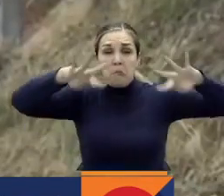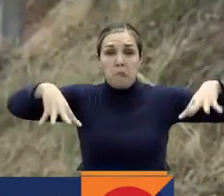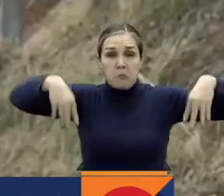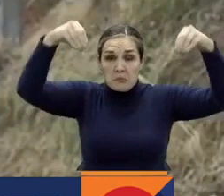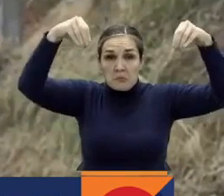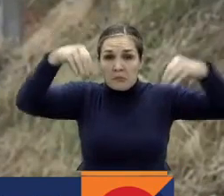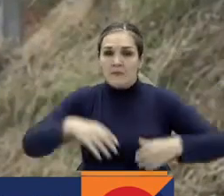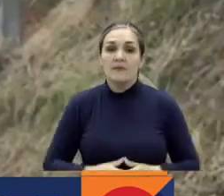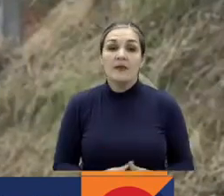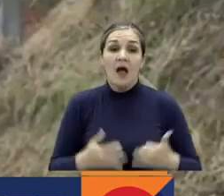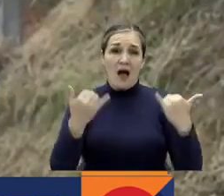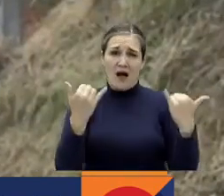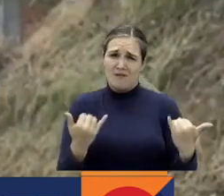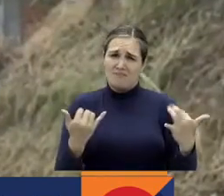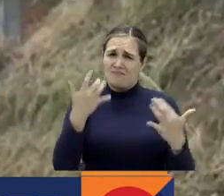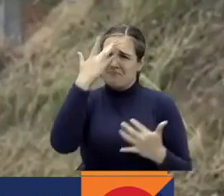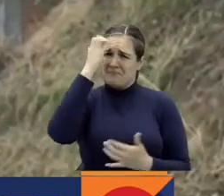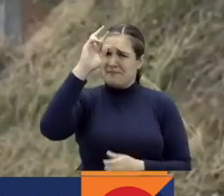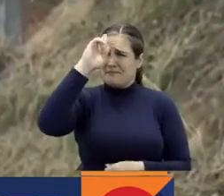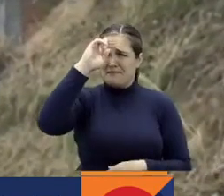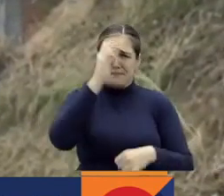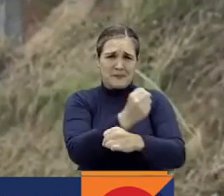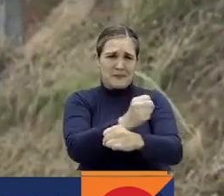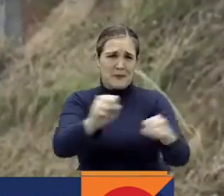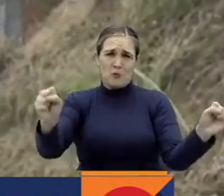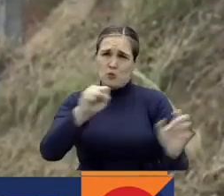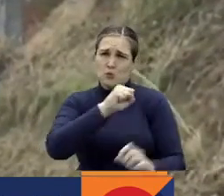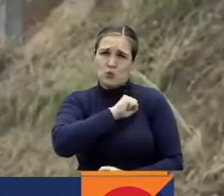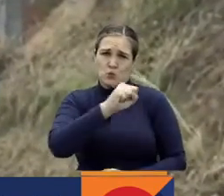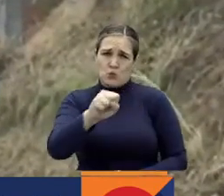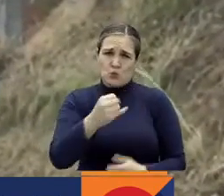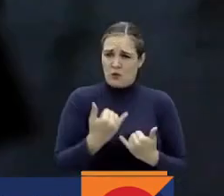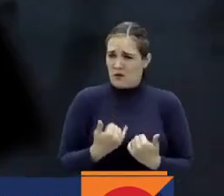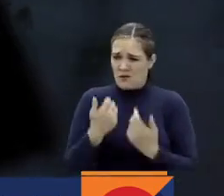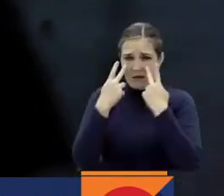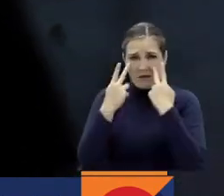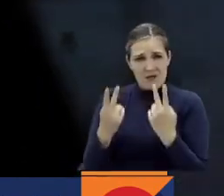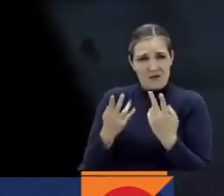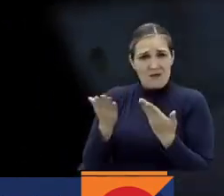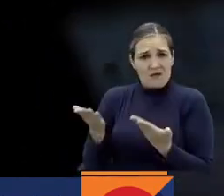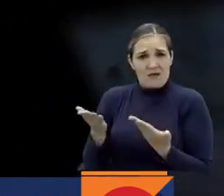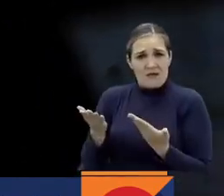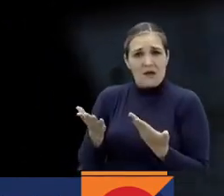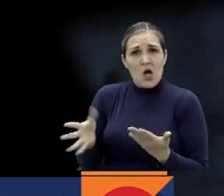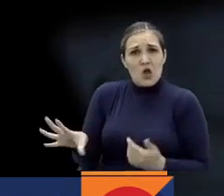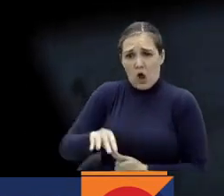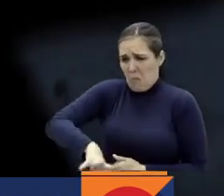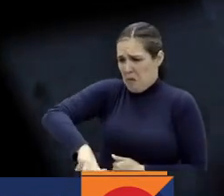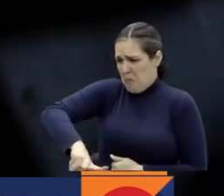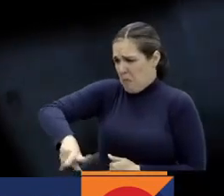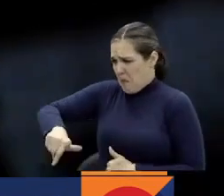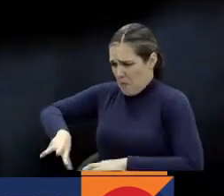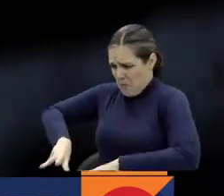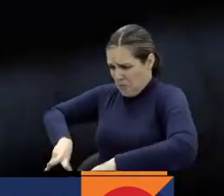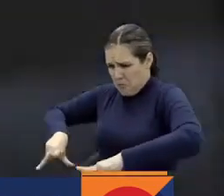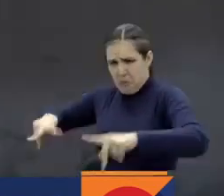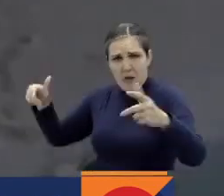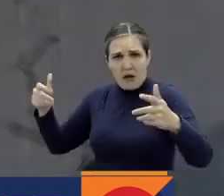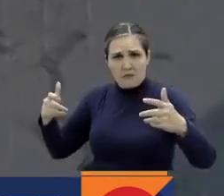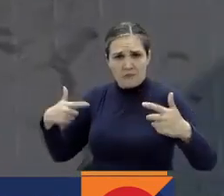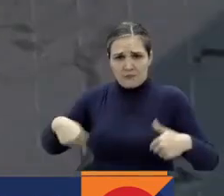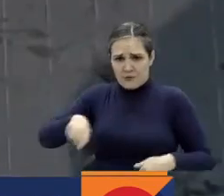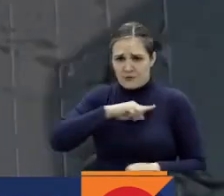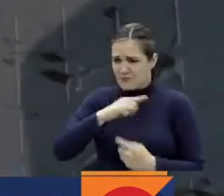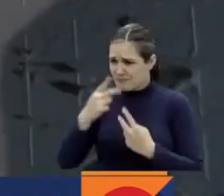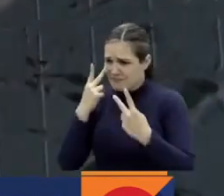hay ninguna justificación frente a lo que estamos viendo preliminarmente junto a todo el equipo que ha sido acompañado directamente por